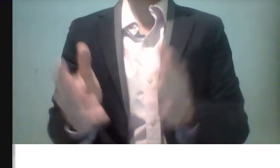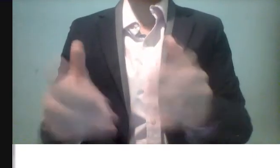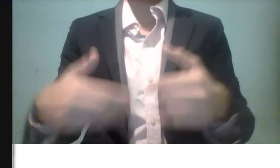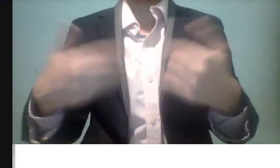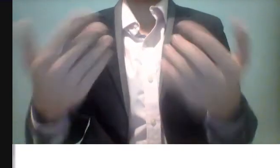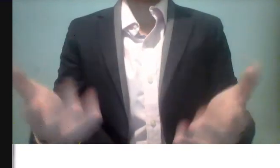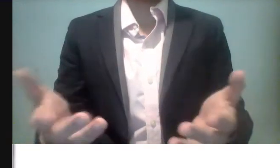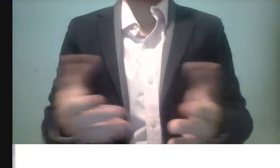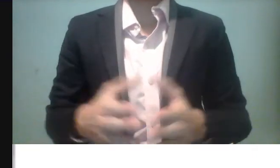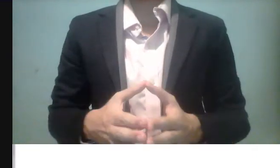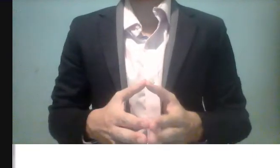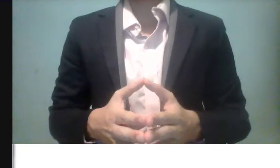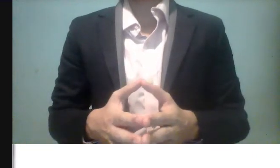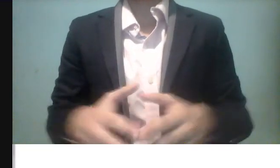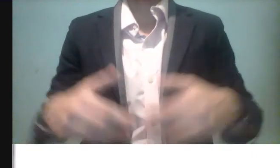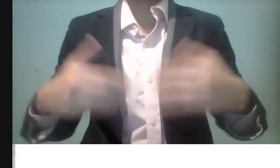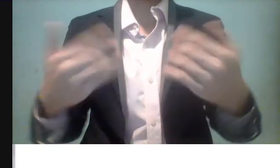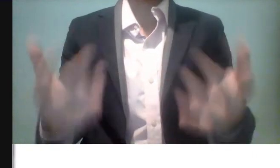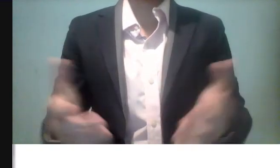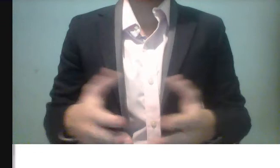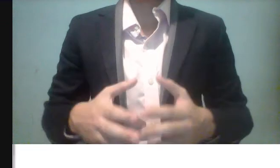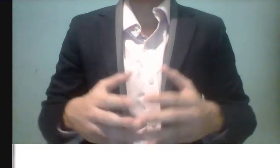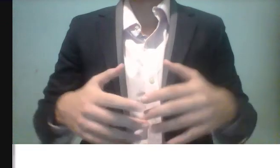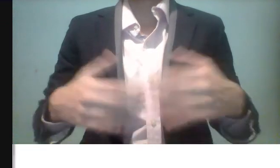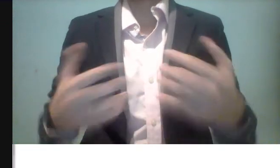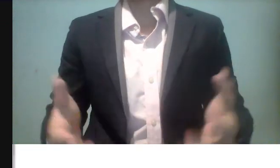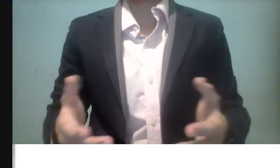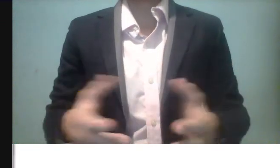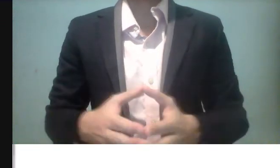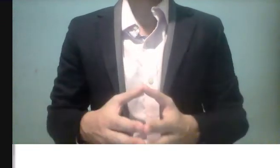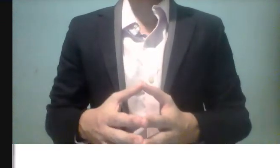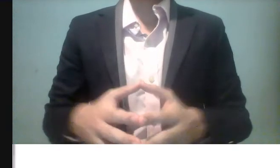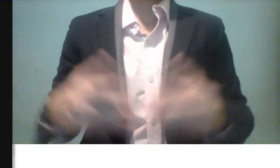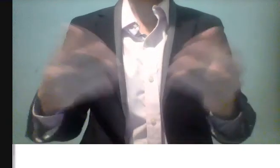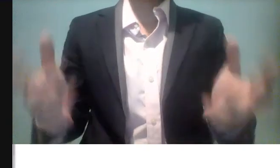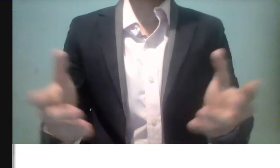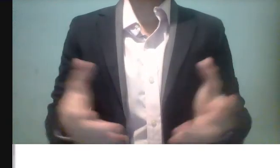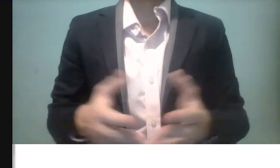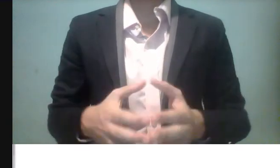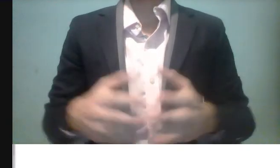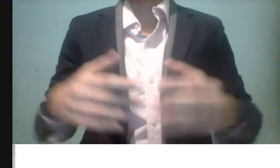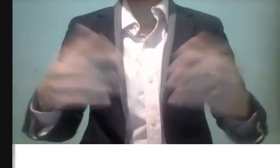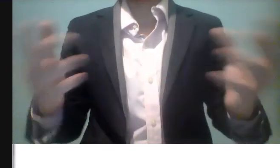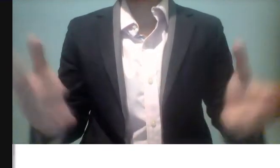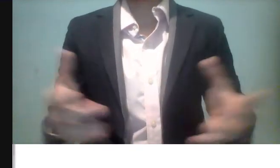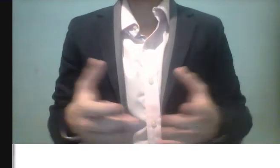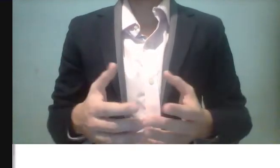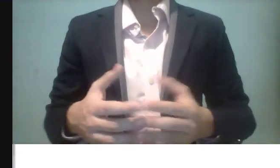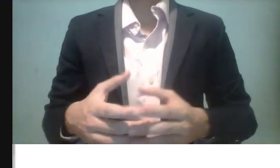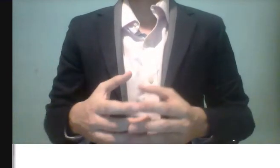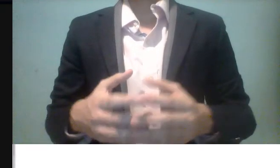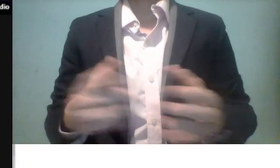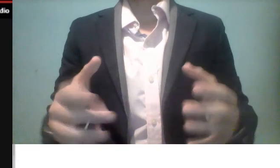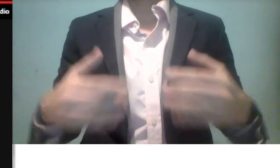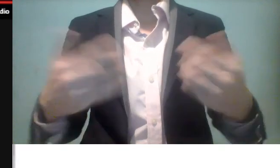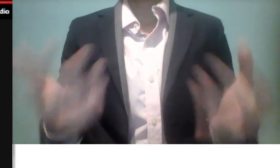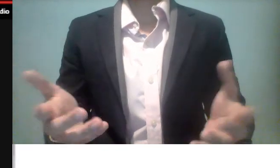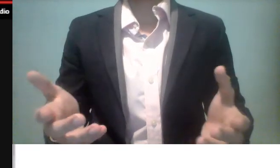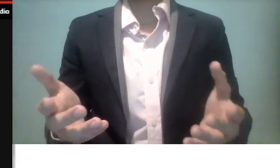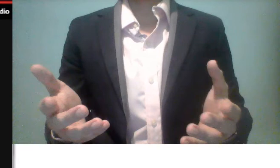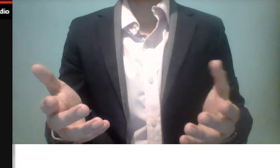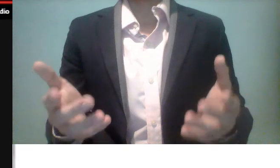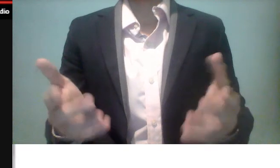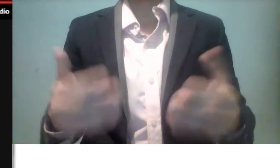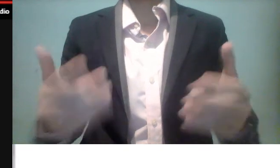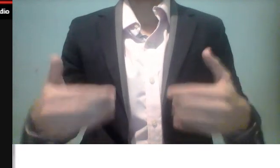Jalisco donde les menciona el tema del alcalde que primero gana un salario gigantesco y segundo, que bueno, se compra patrimonios que realmente no